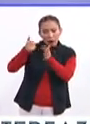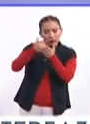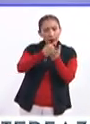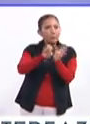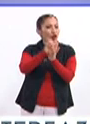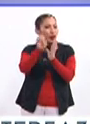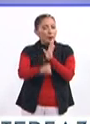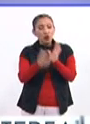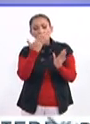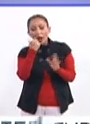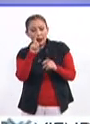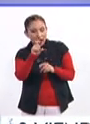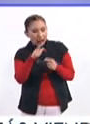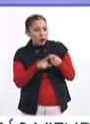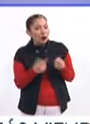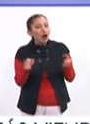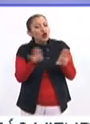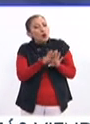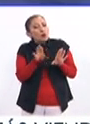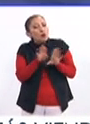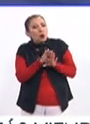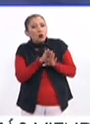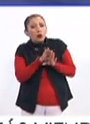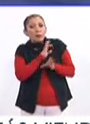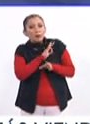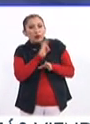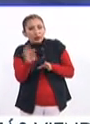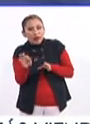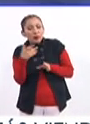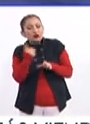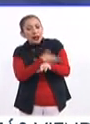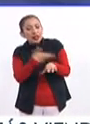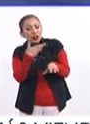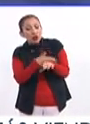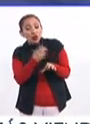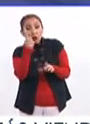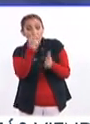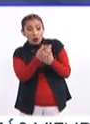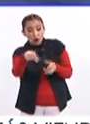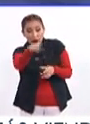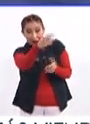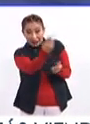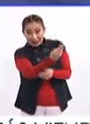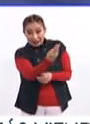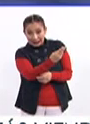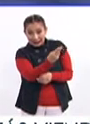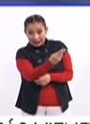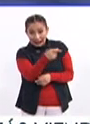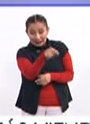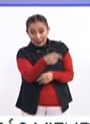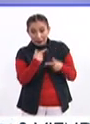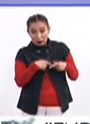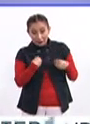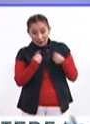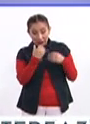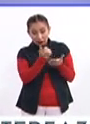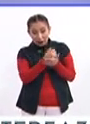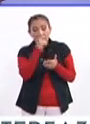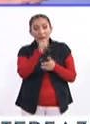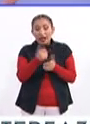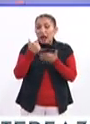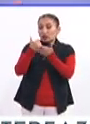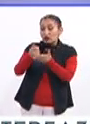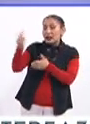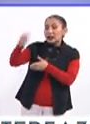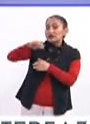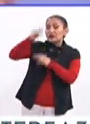si tenemos escasez de agua, cómo podemos que la solución no solo responda a las necesidades de los habitantes de la Ciudad de México, sino también